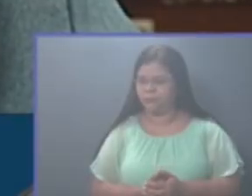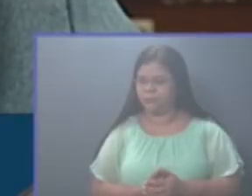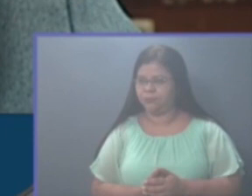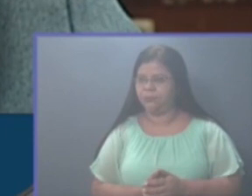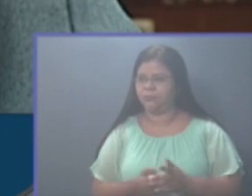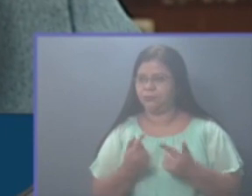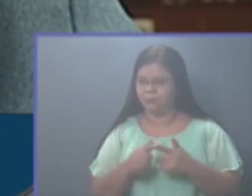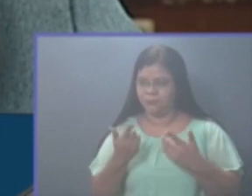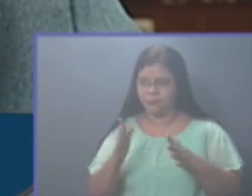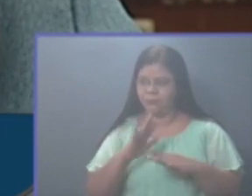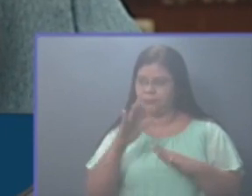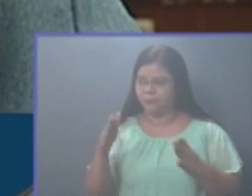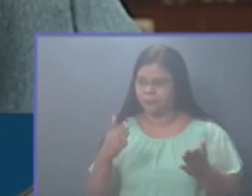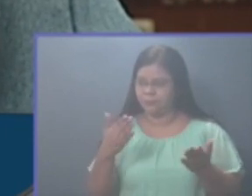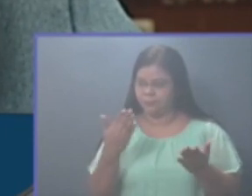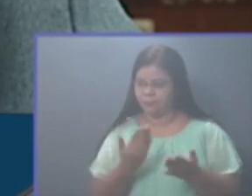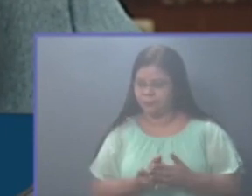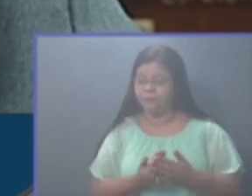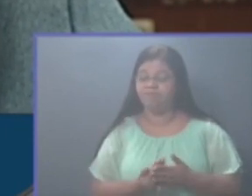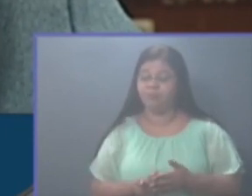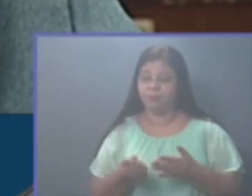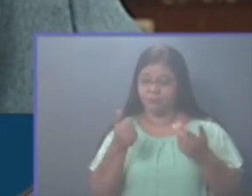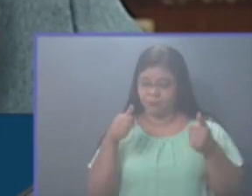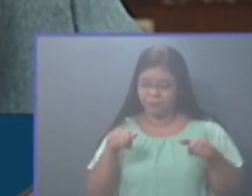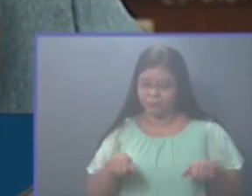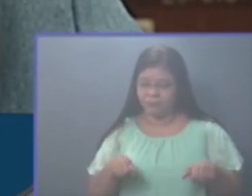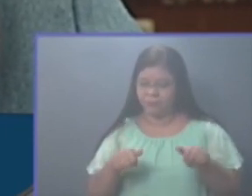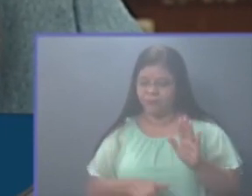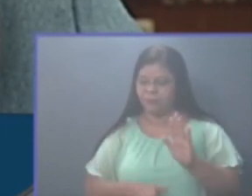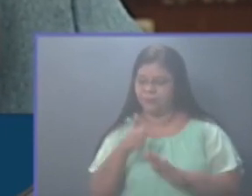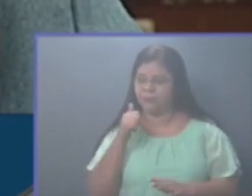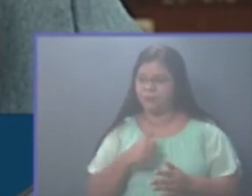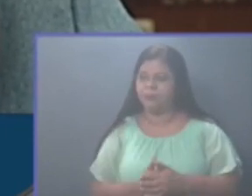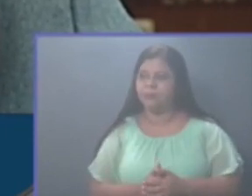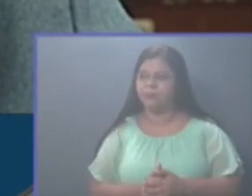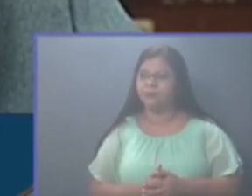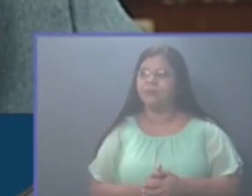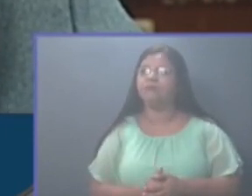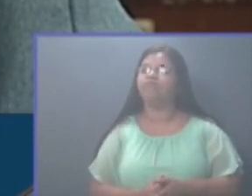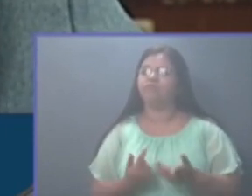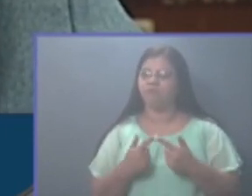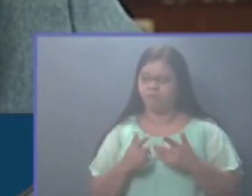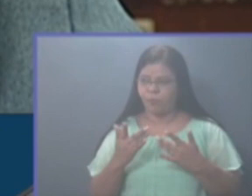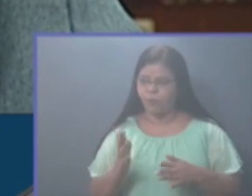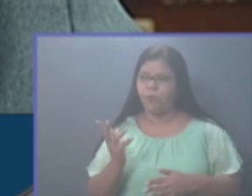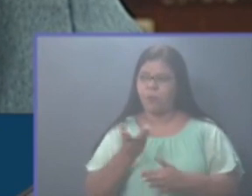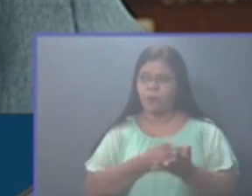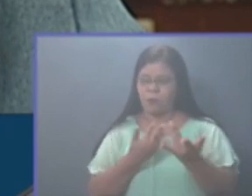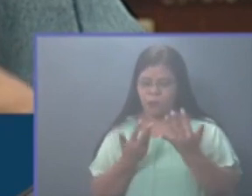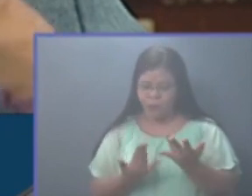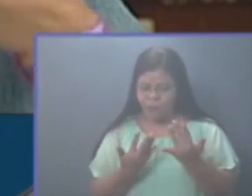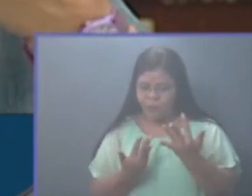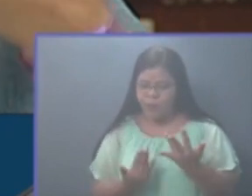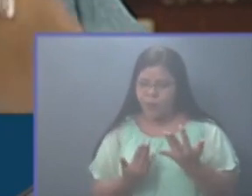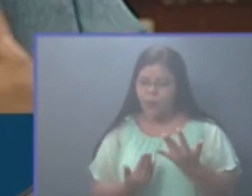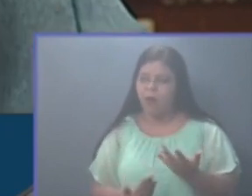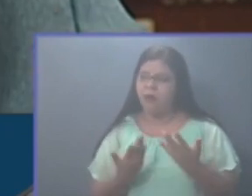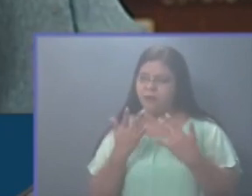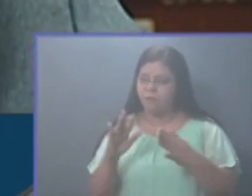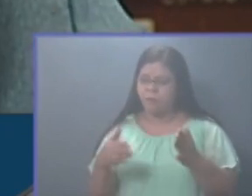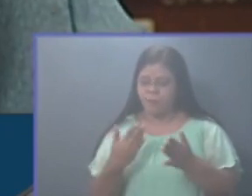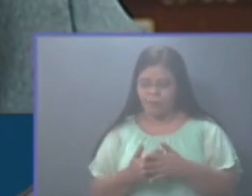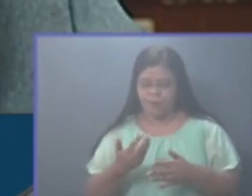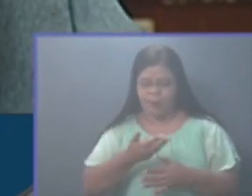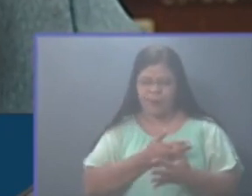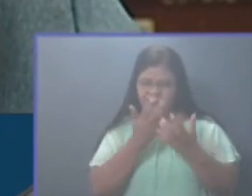migrante. Nosotros hemos suscrito el convenio de trabajador migrante y esperamos que la inmensa